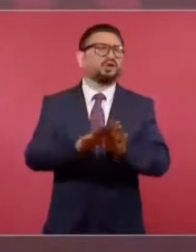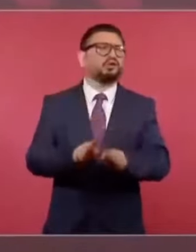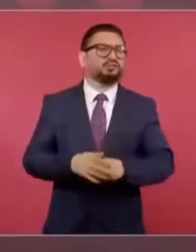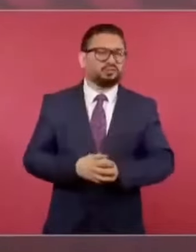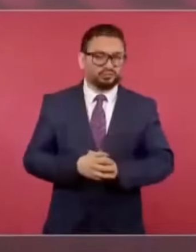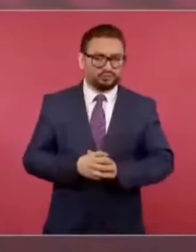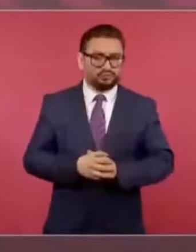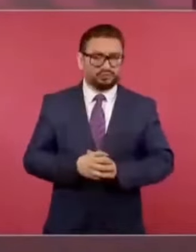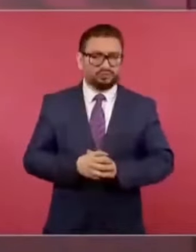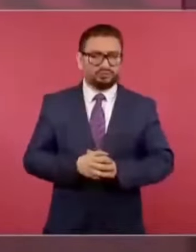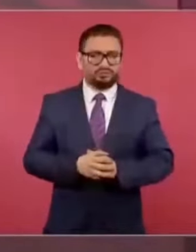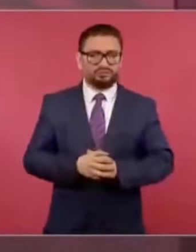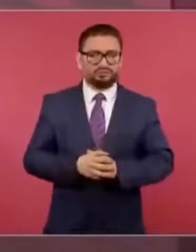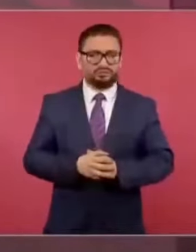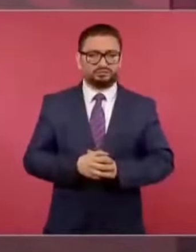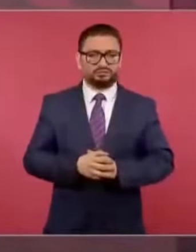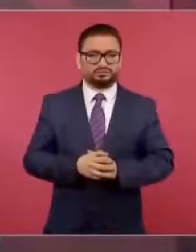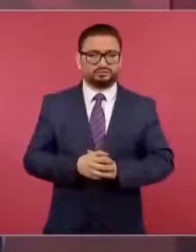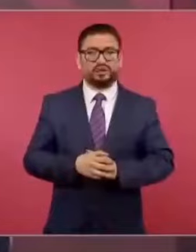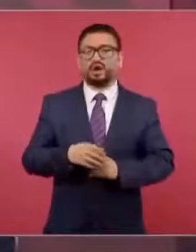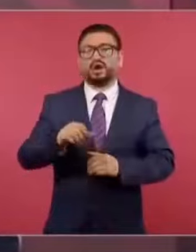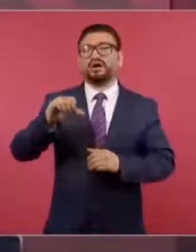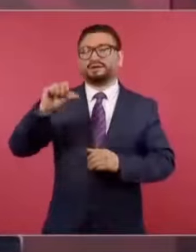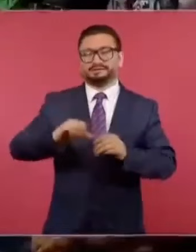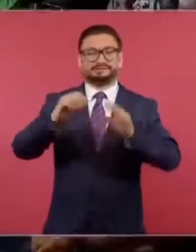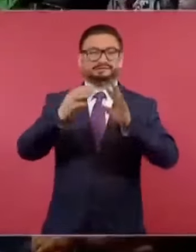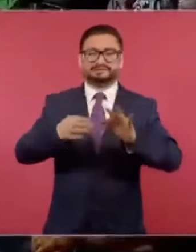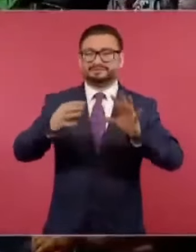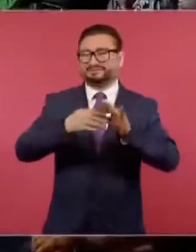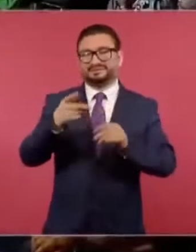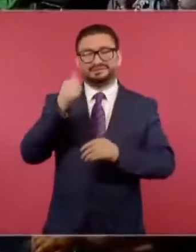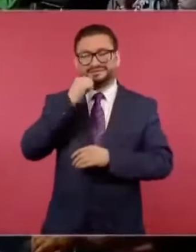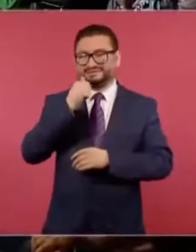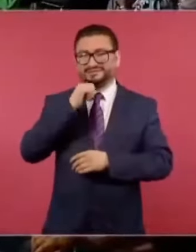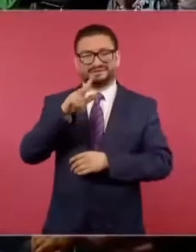O algo parecido, ¿no? Y se acaba.